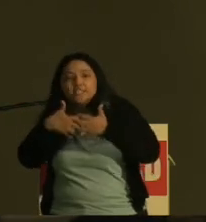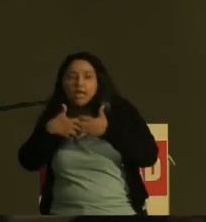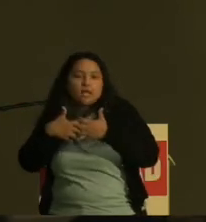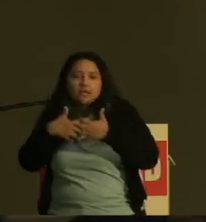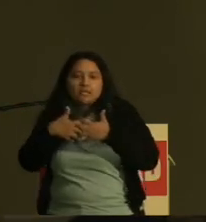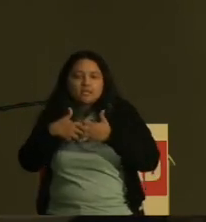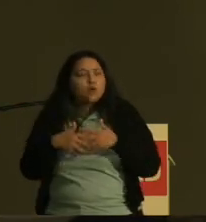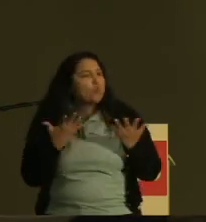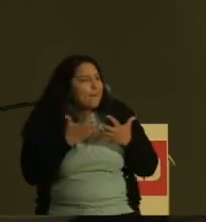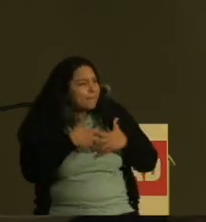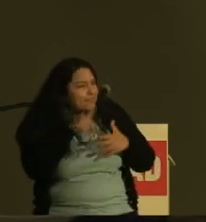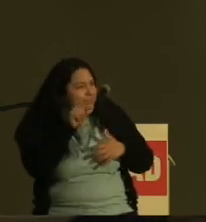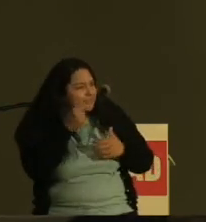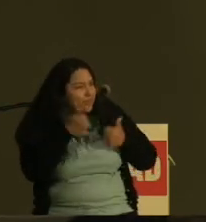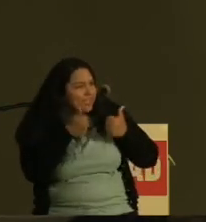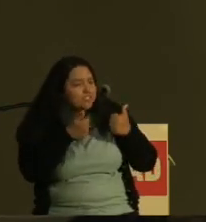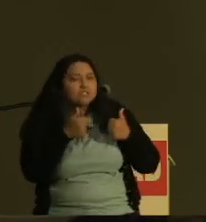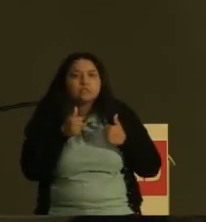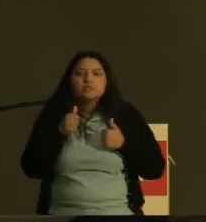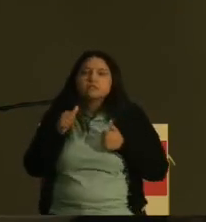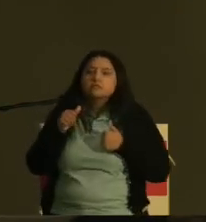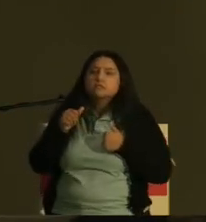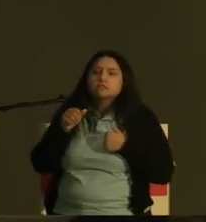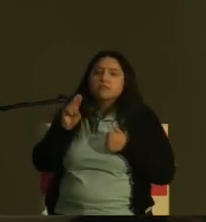qué máquina es? Es una Underwood del año